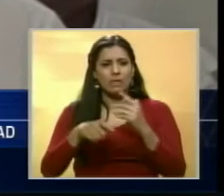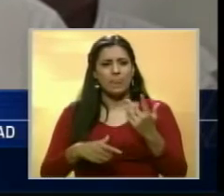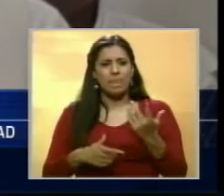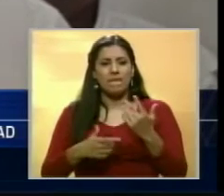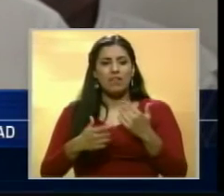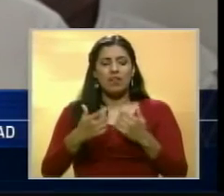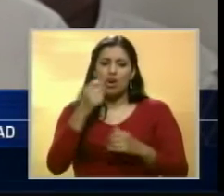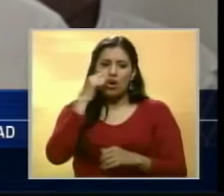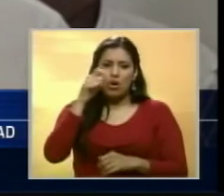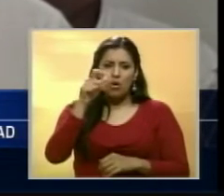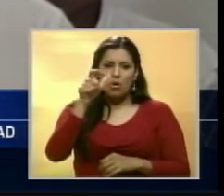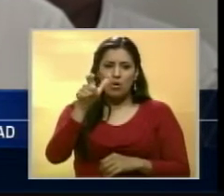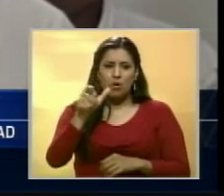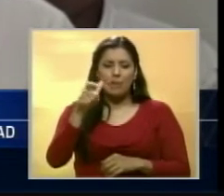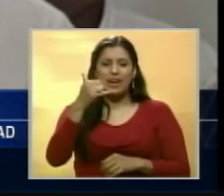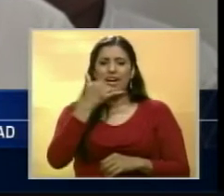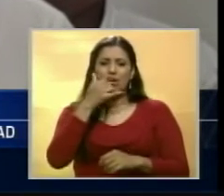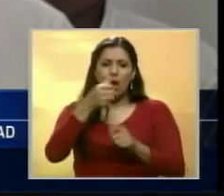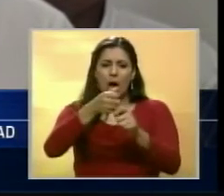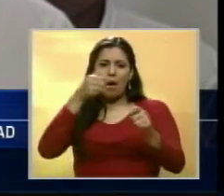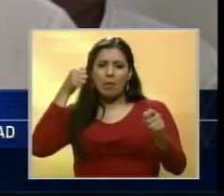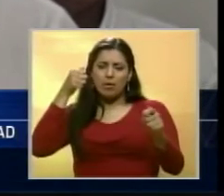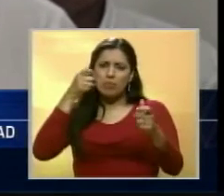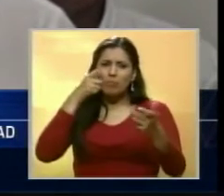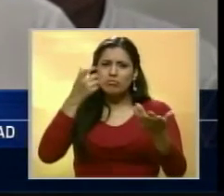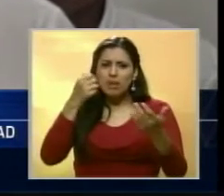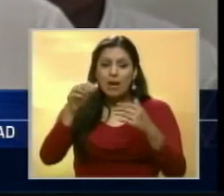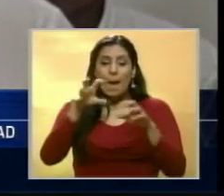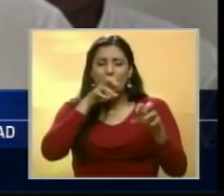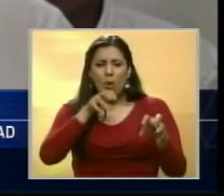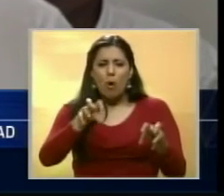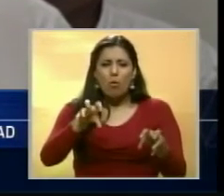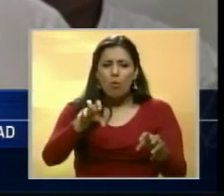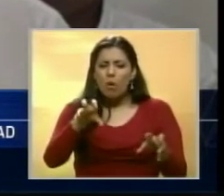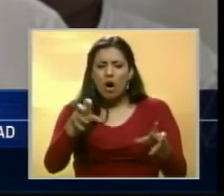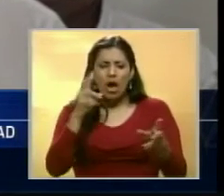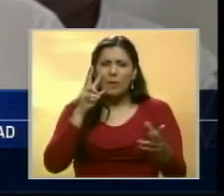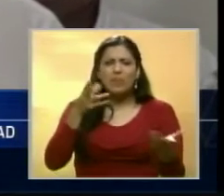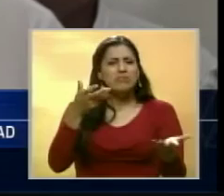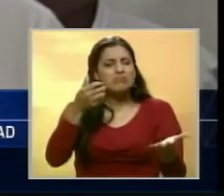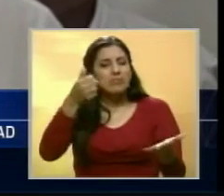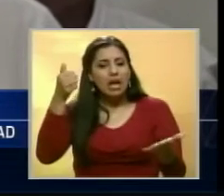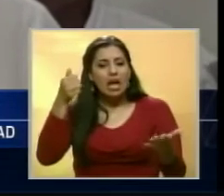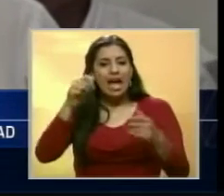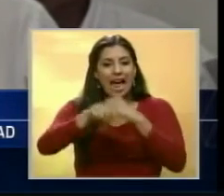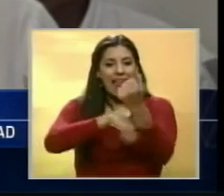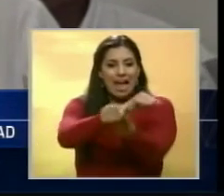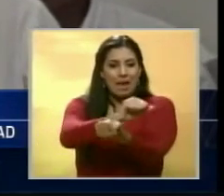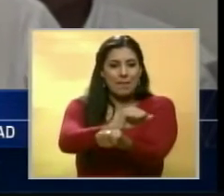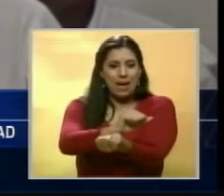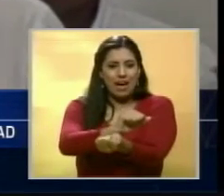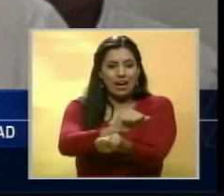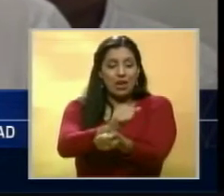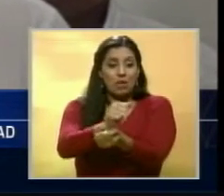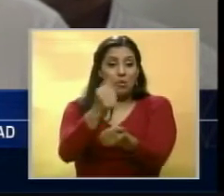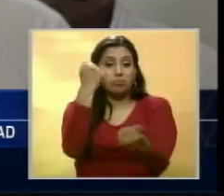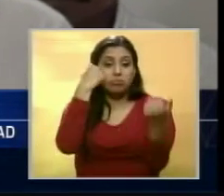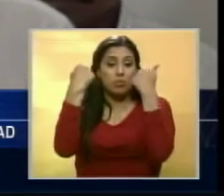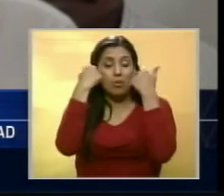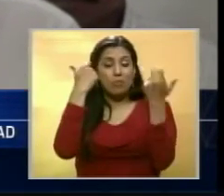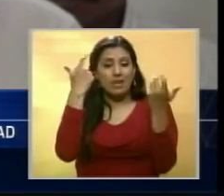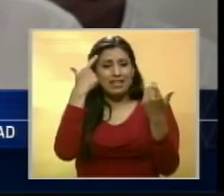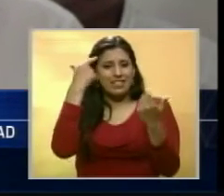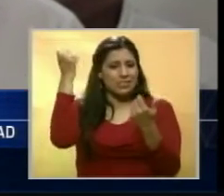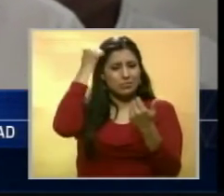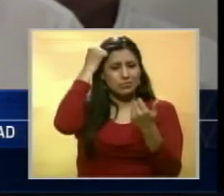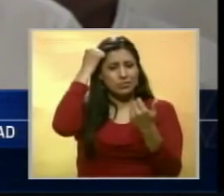Que él cometió el error de abrir la puerta porque el perro estaba ladrando. Lo amarraron, no lo golpearon, tiene un golpe